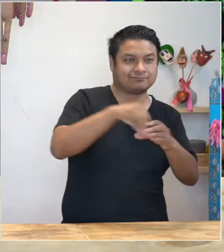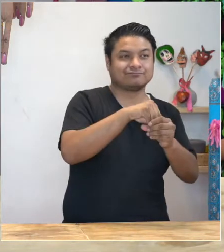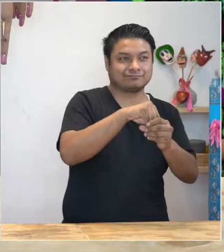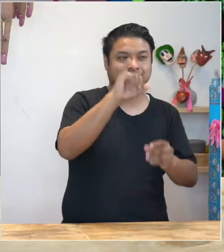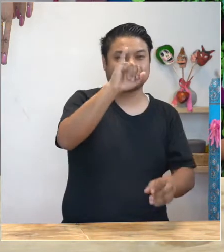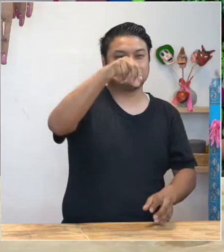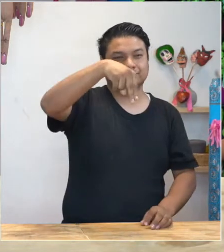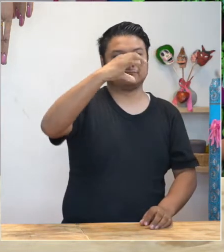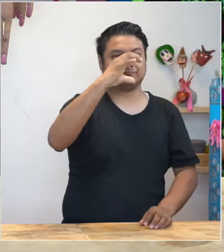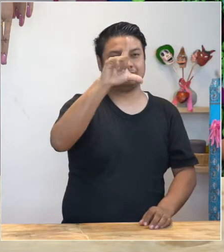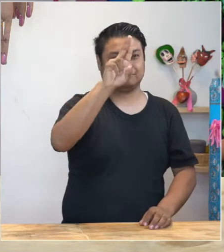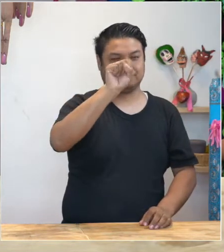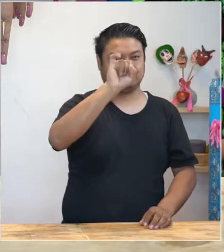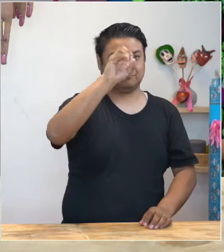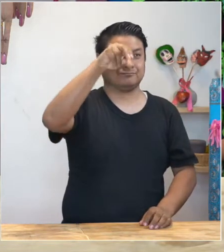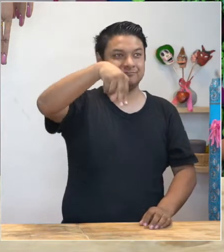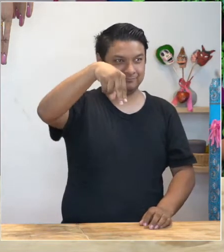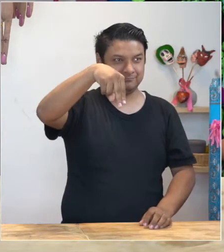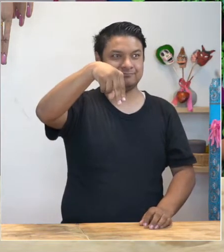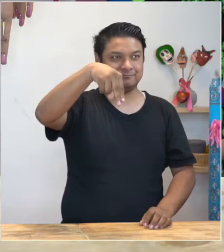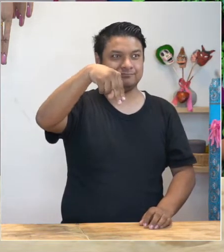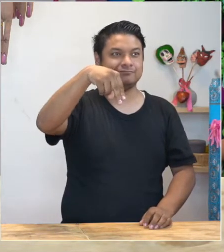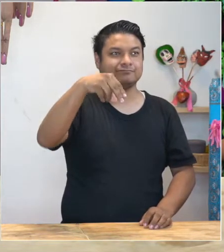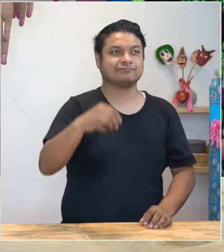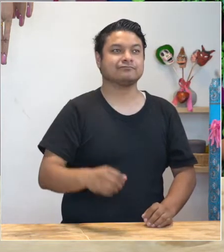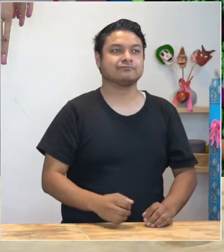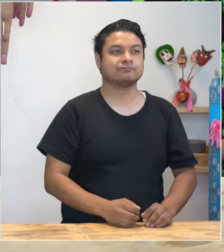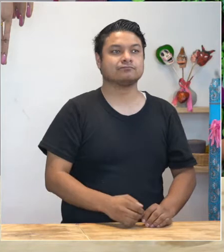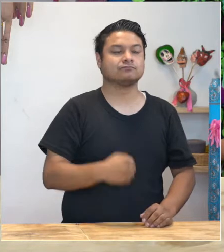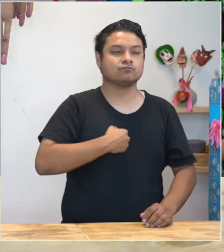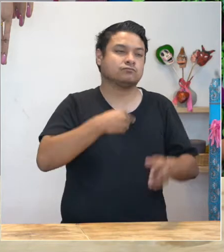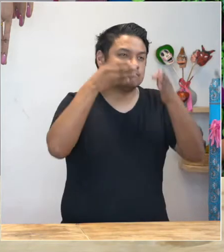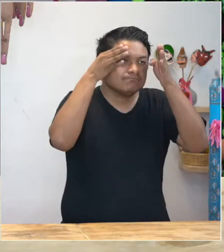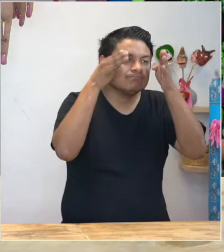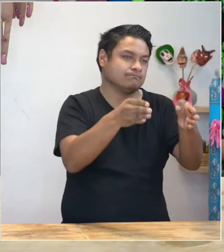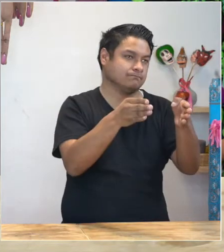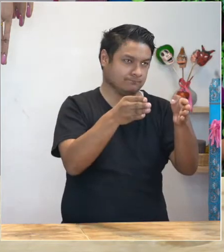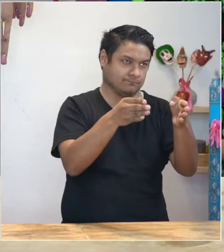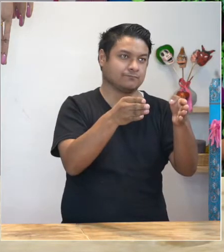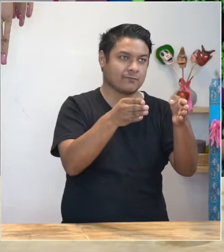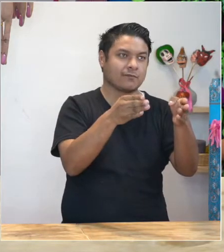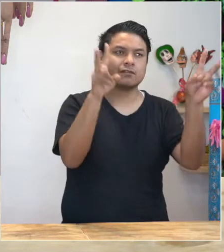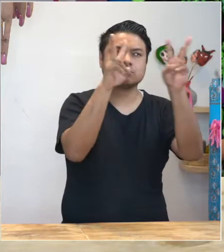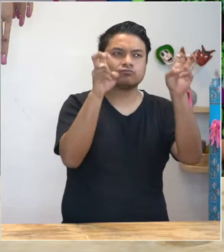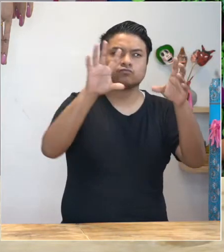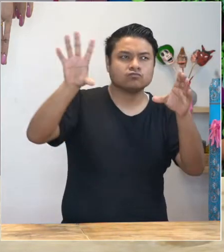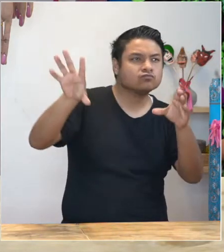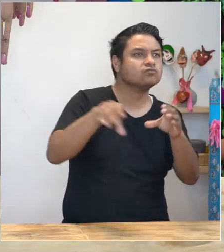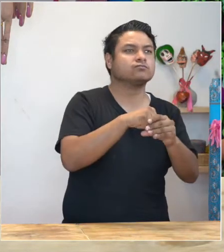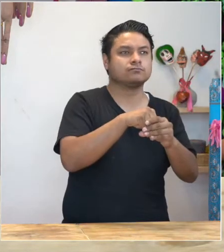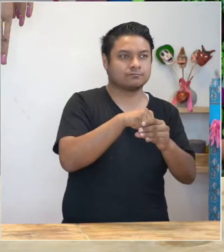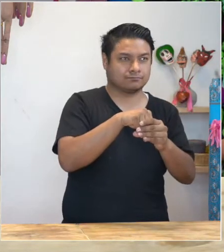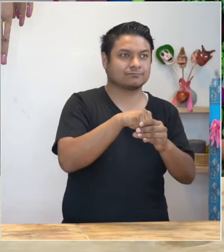Primeramente yo lo veo desde el núcleo de la vida familiar, de la educación, de la parte del trabajo, bueno, de